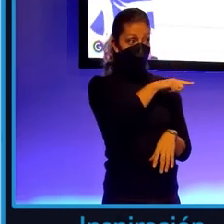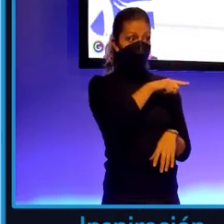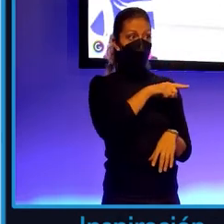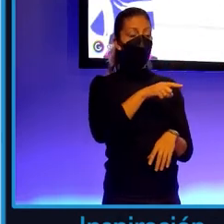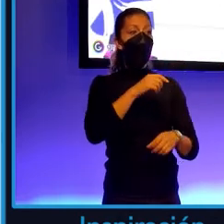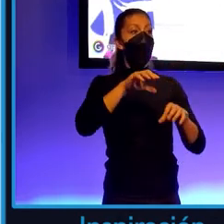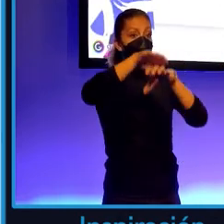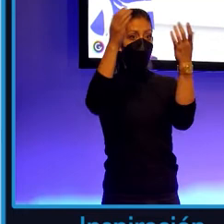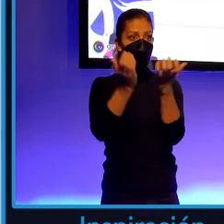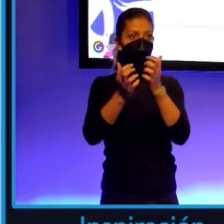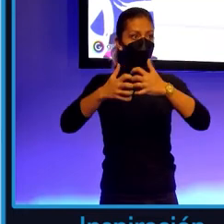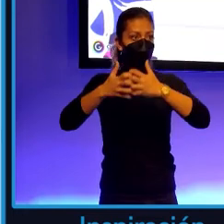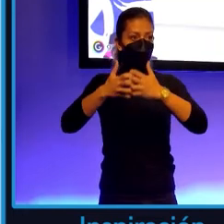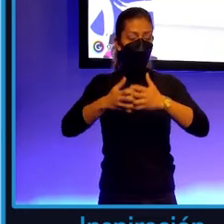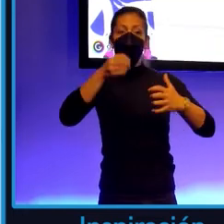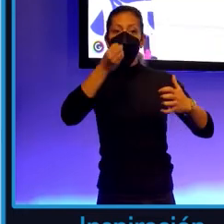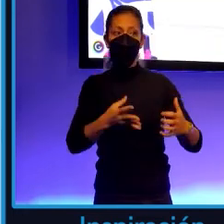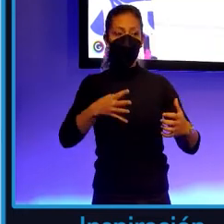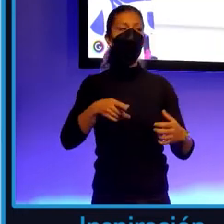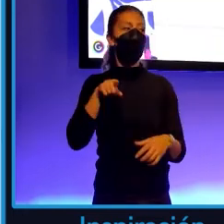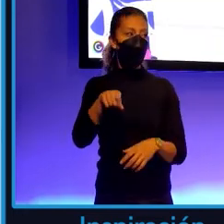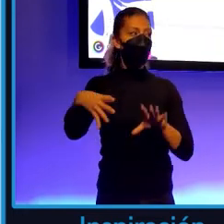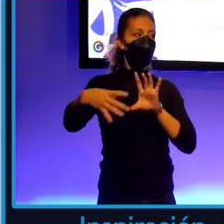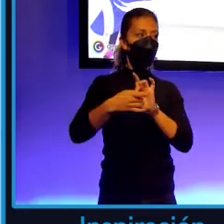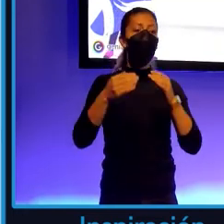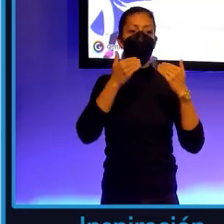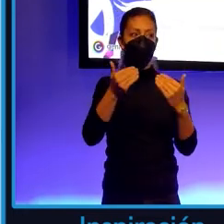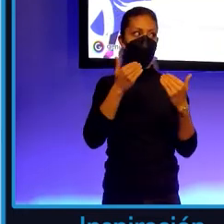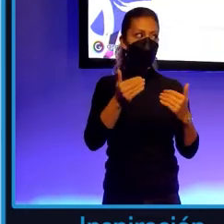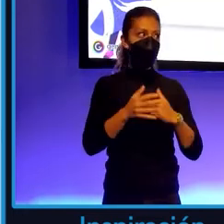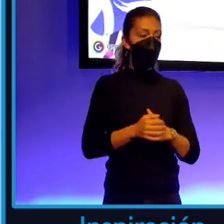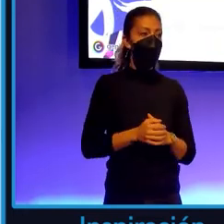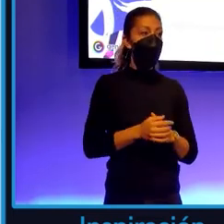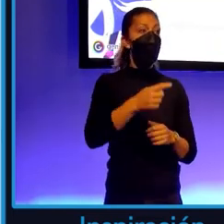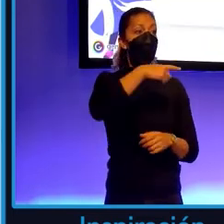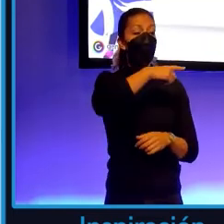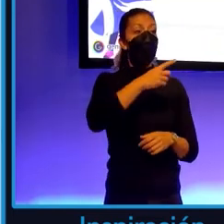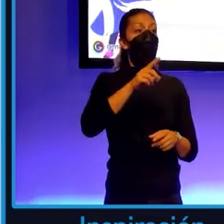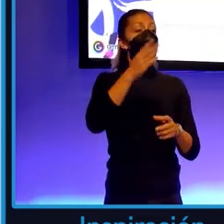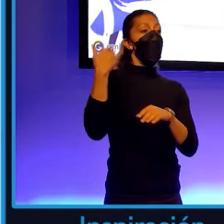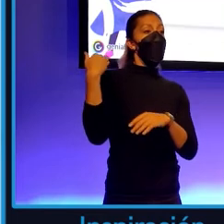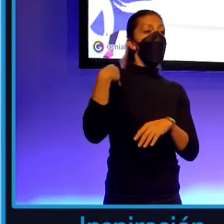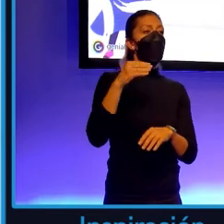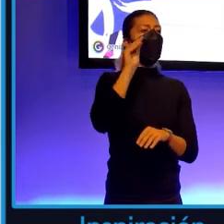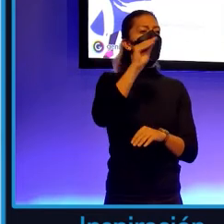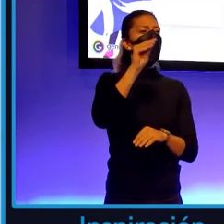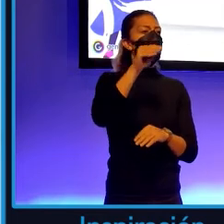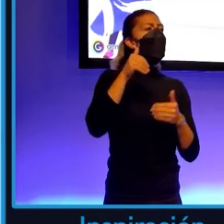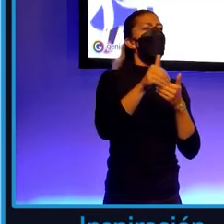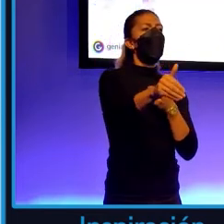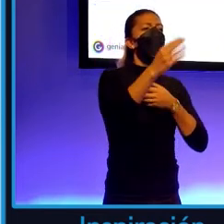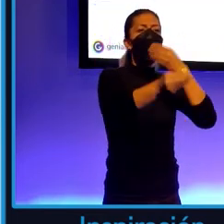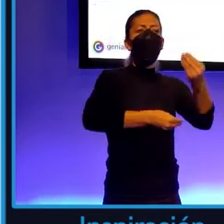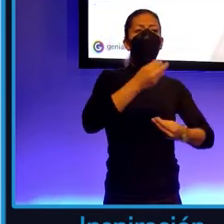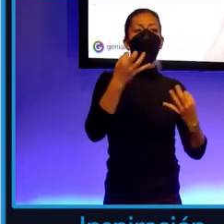mover el mundo bueno al principio les pregunté cómo será el futuro y yo creo que esto deberíamos cambiarlo no deberíamos pensar en cómo será